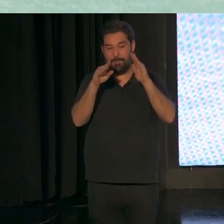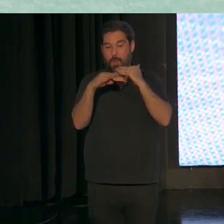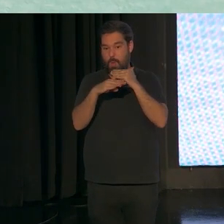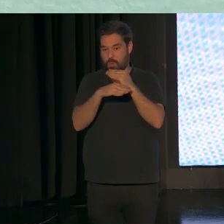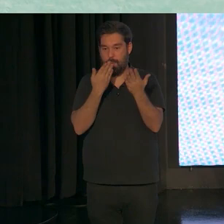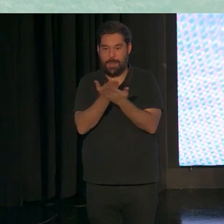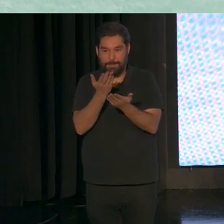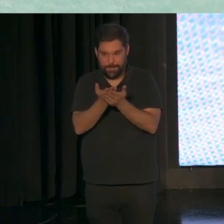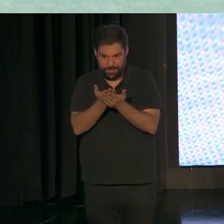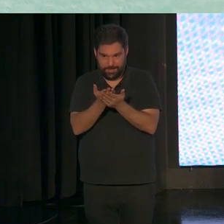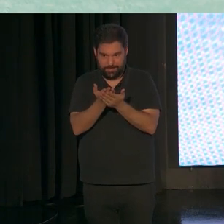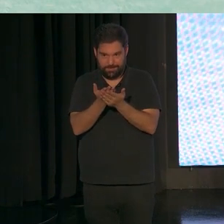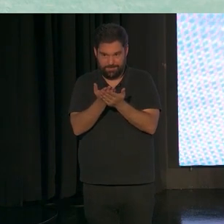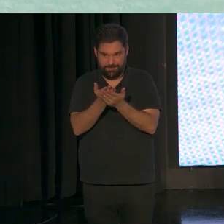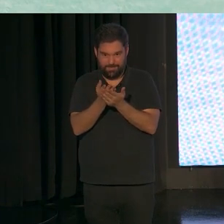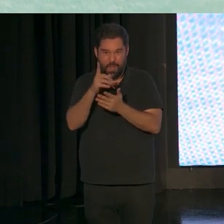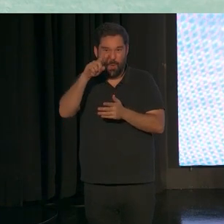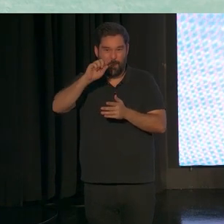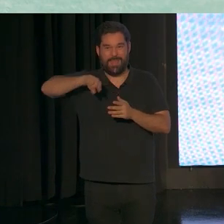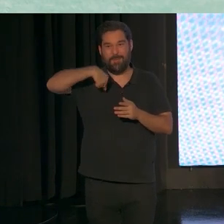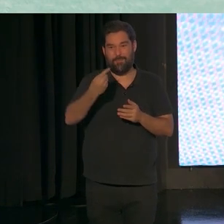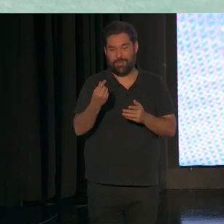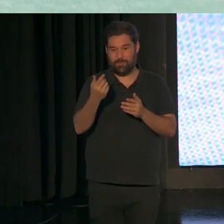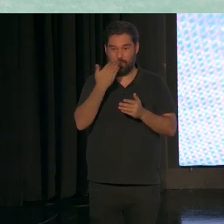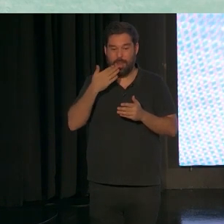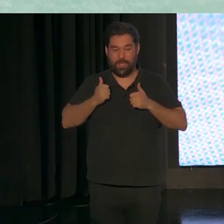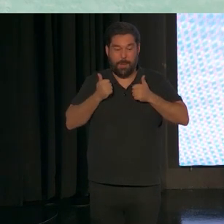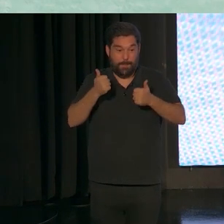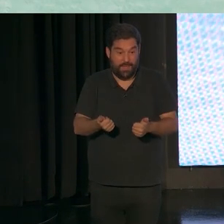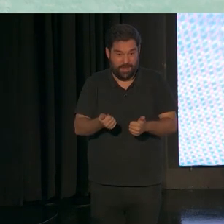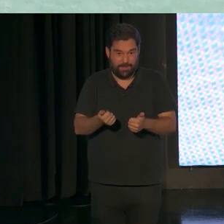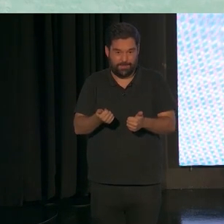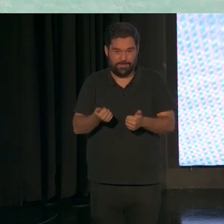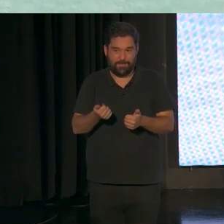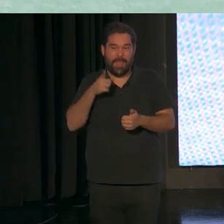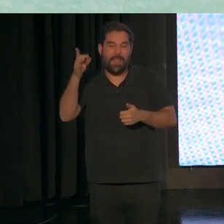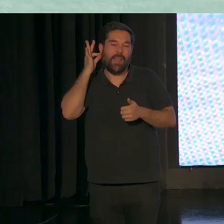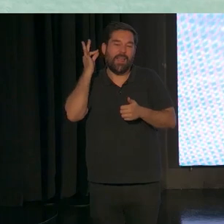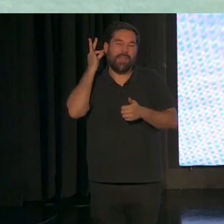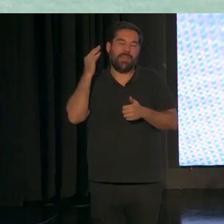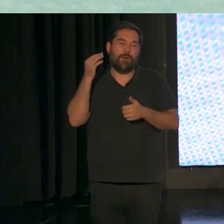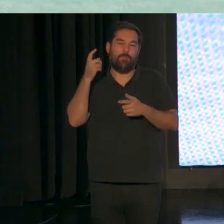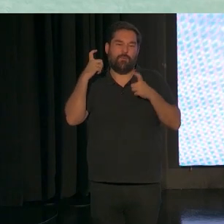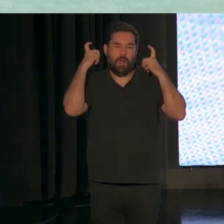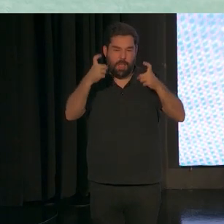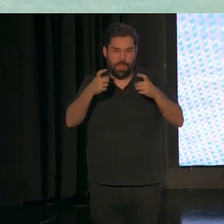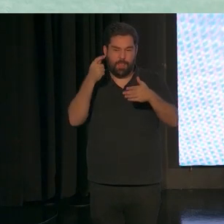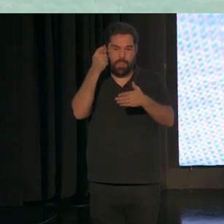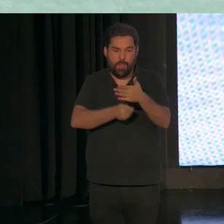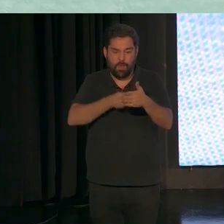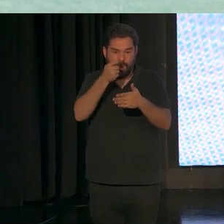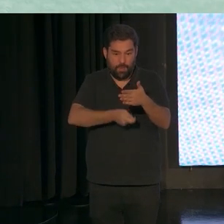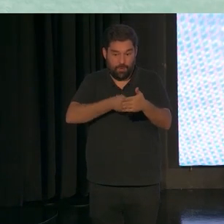tutora era nueva había un equipo tea en el centro y a ella se le recarga se le carga de todo lo que hace mal ella no puede intervenir en